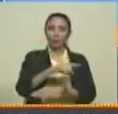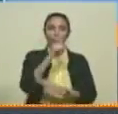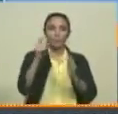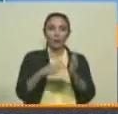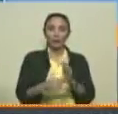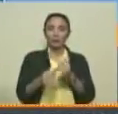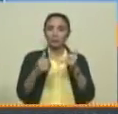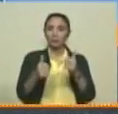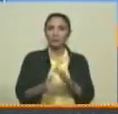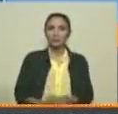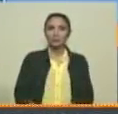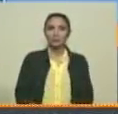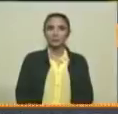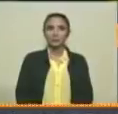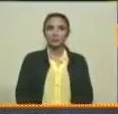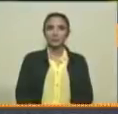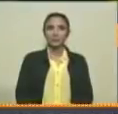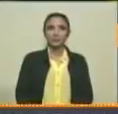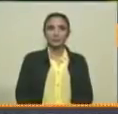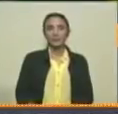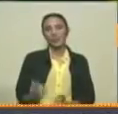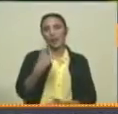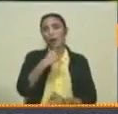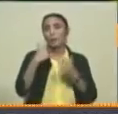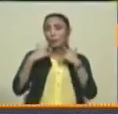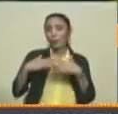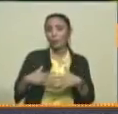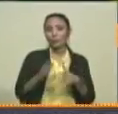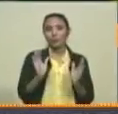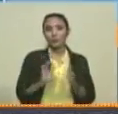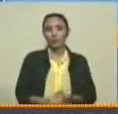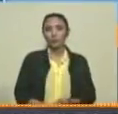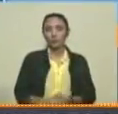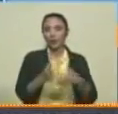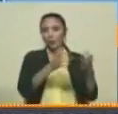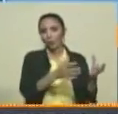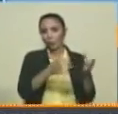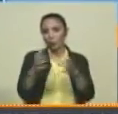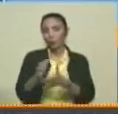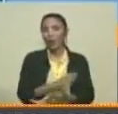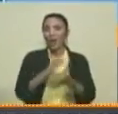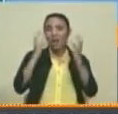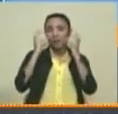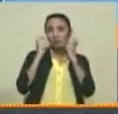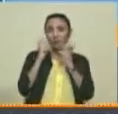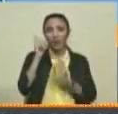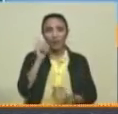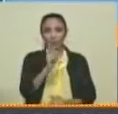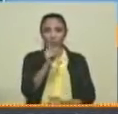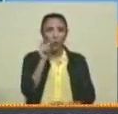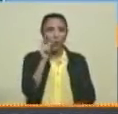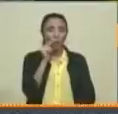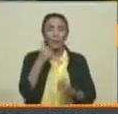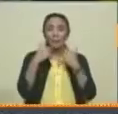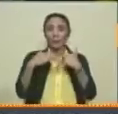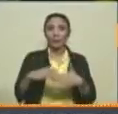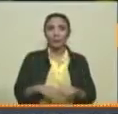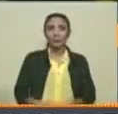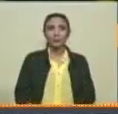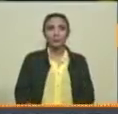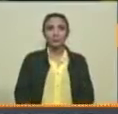El equipo de Cleveland como que no va a tener vida, a pesar de tener a LeBron James. ¿Tu opinión